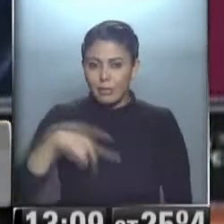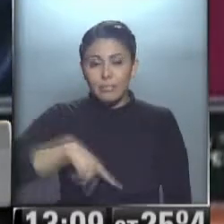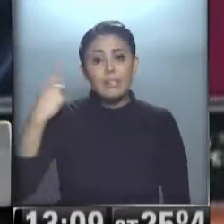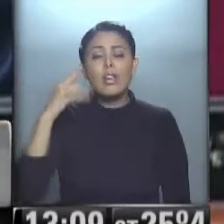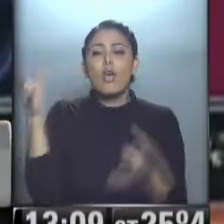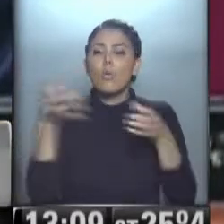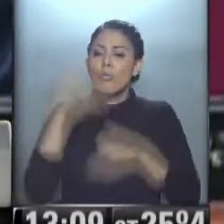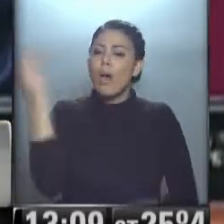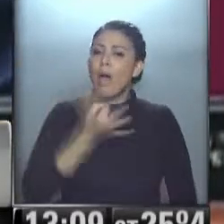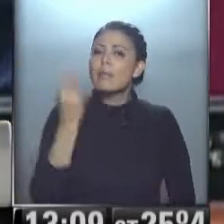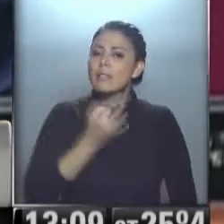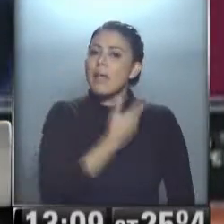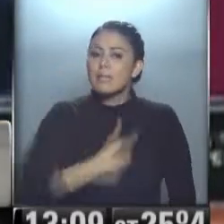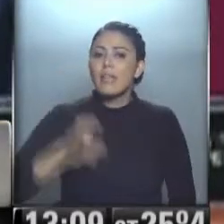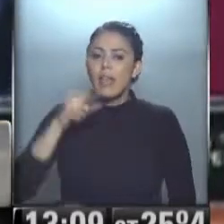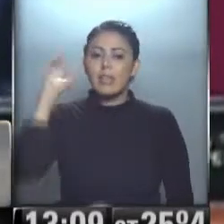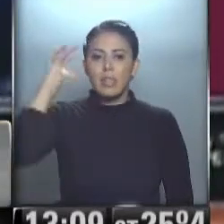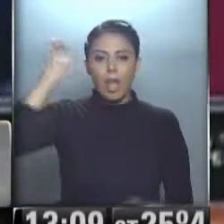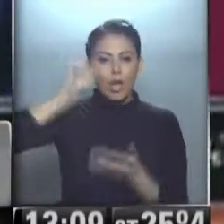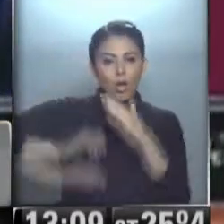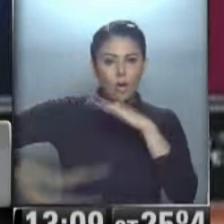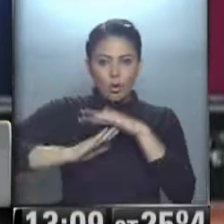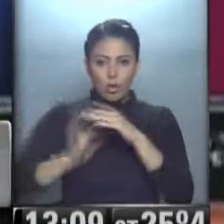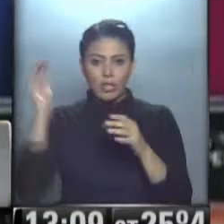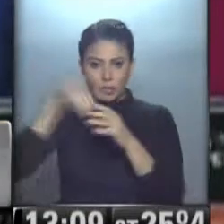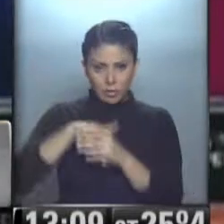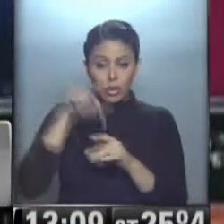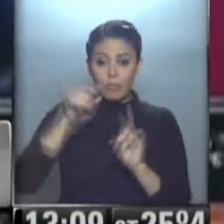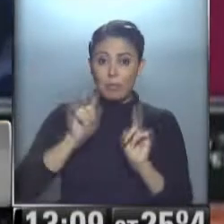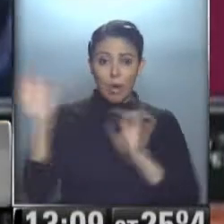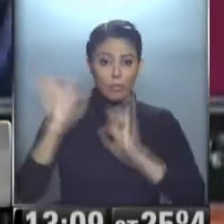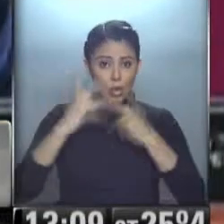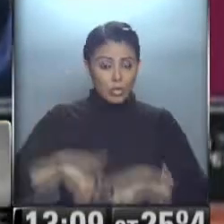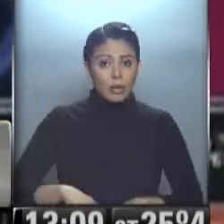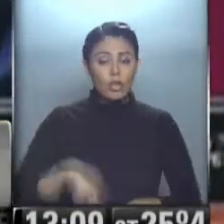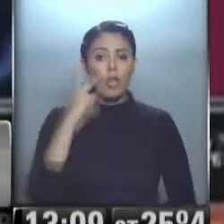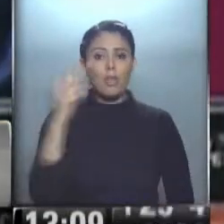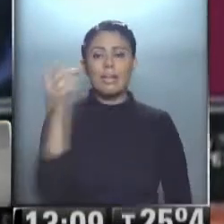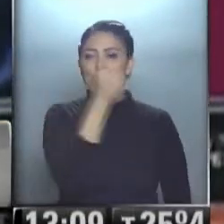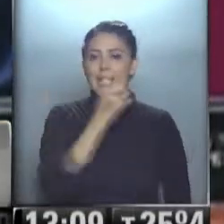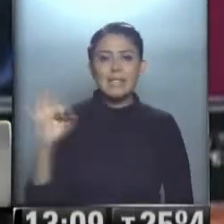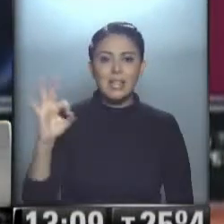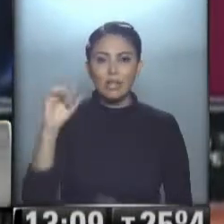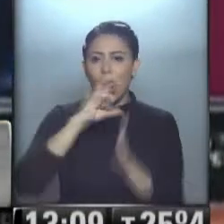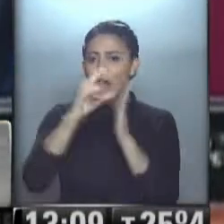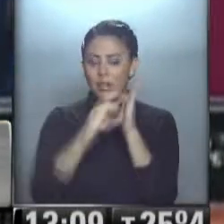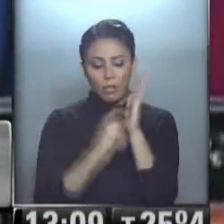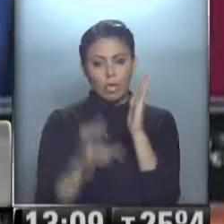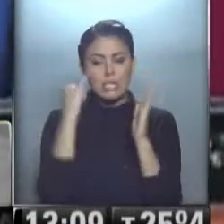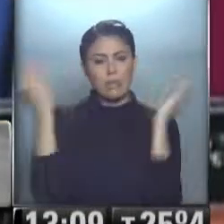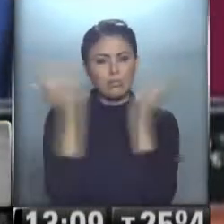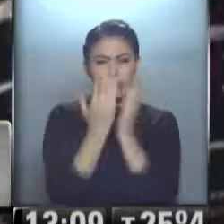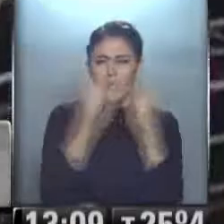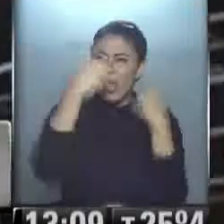especial que encabezó el presidente de la corte ricardo lorenzetti este proyecto que consta de más de 2600 artículos fue analizado en